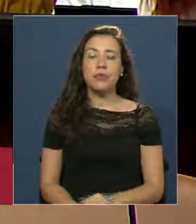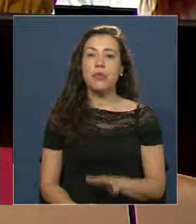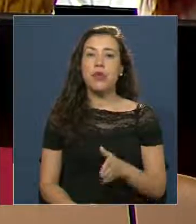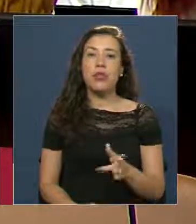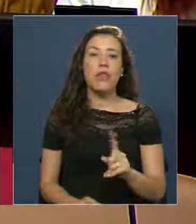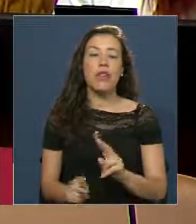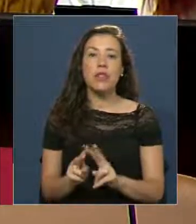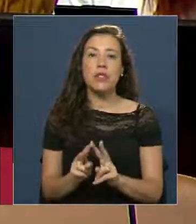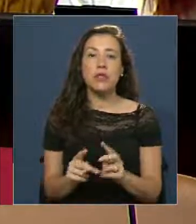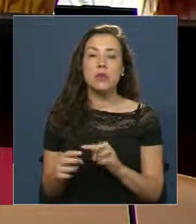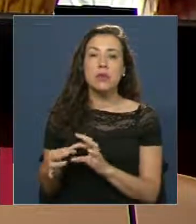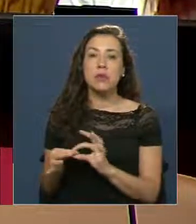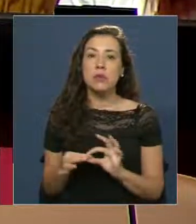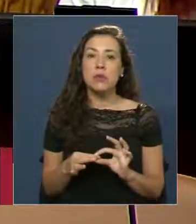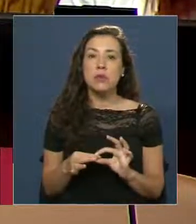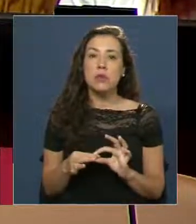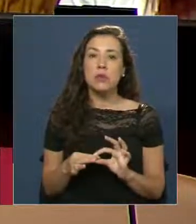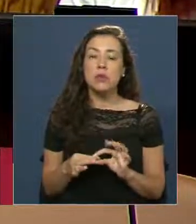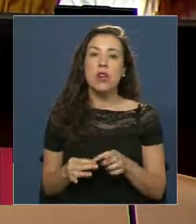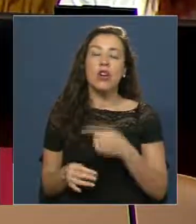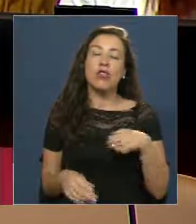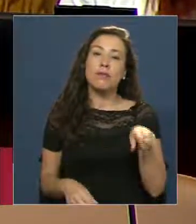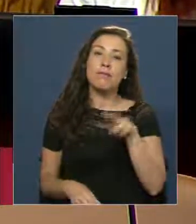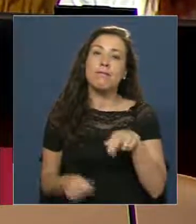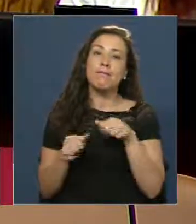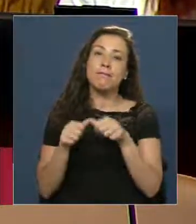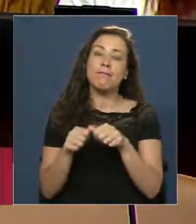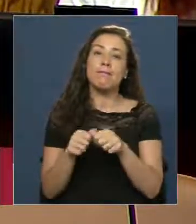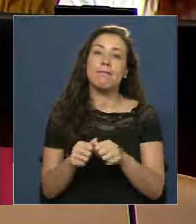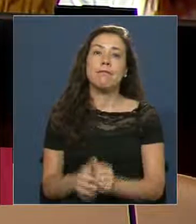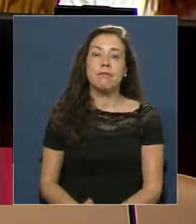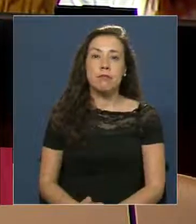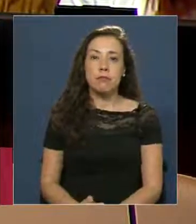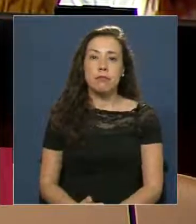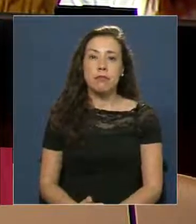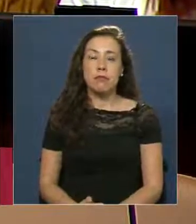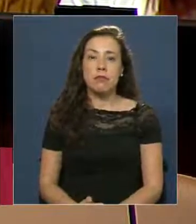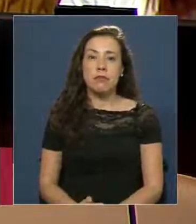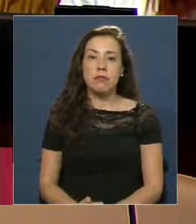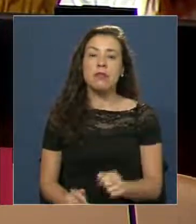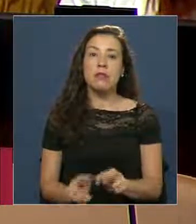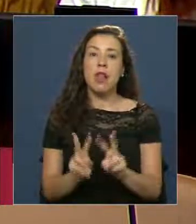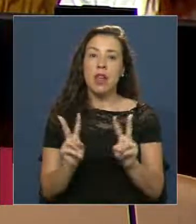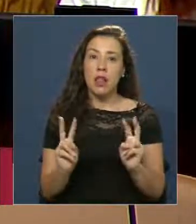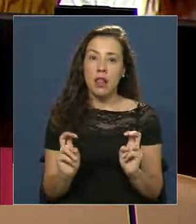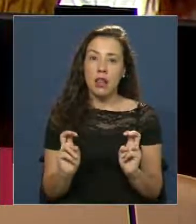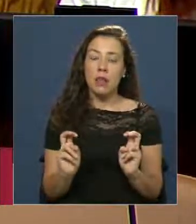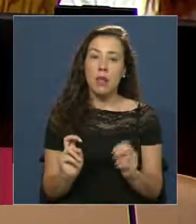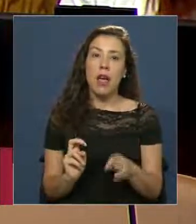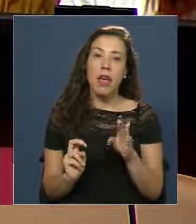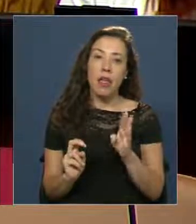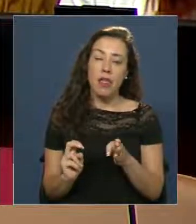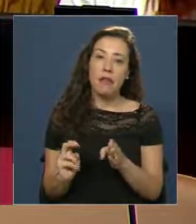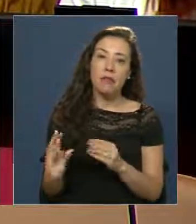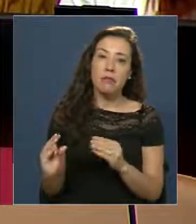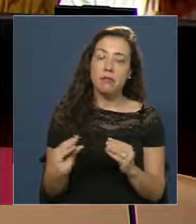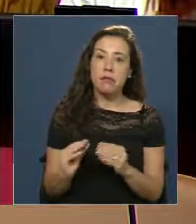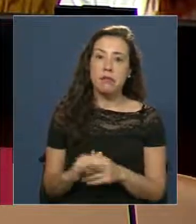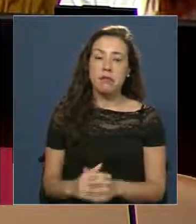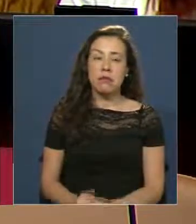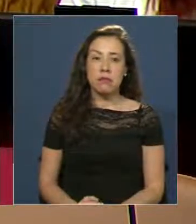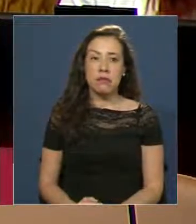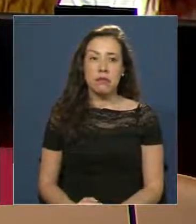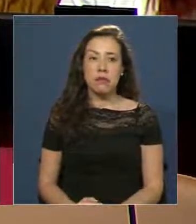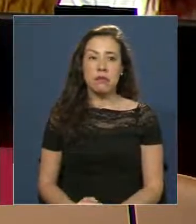se produce, y es por eso que estamos insistiendo en que esto sea un tema que se abarque tanto en